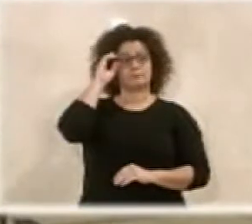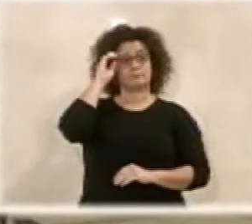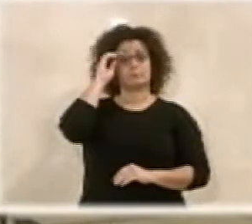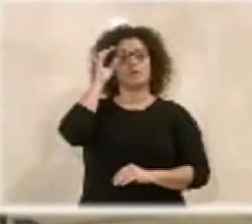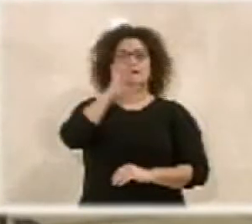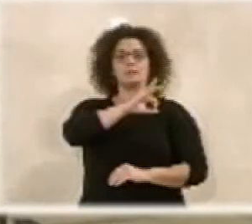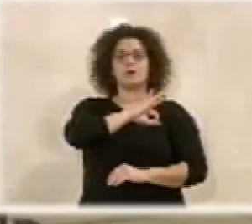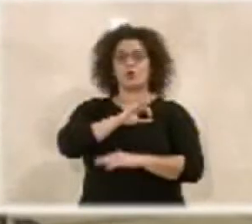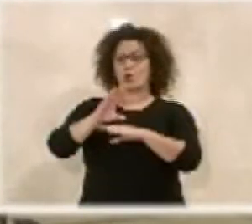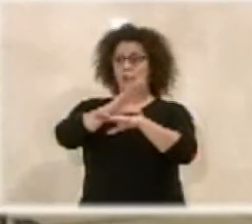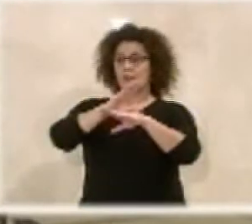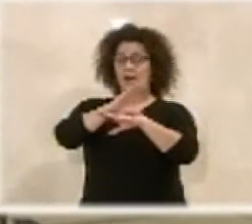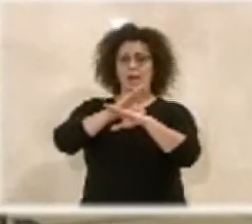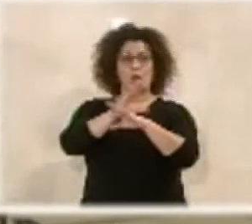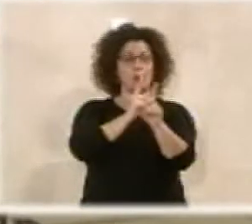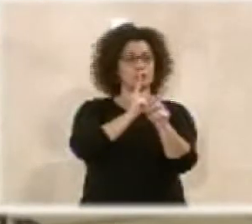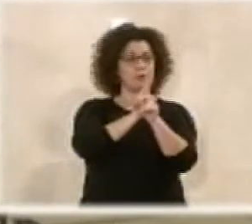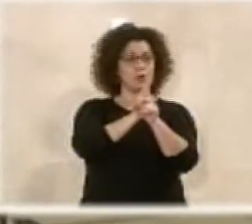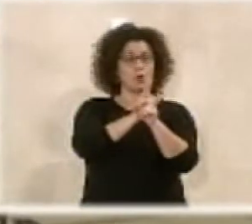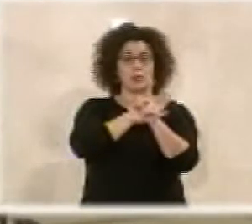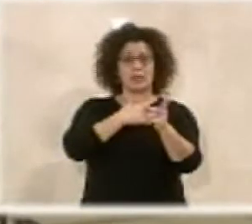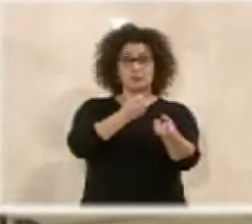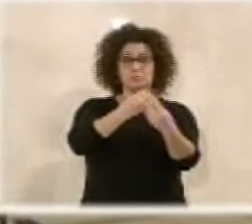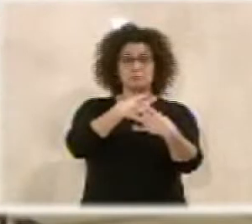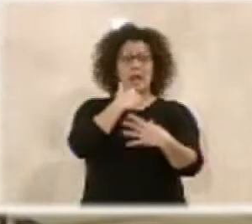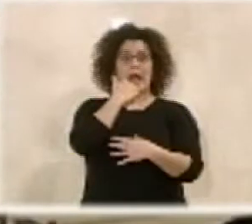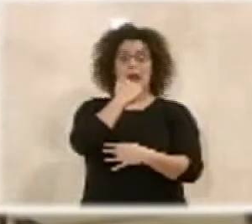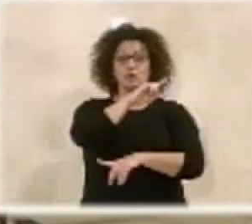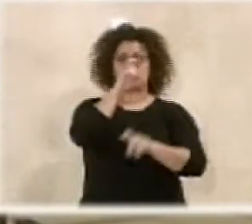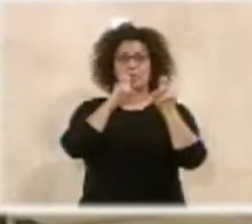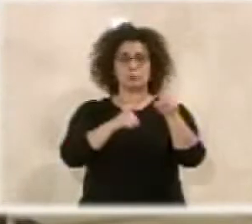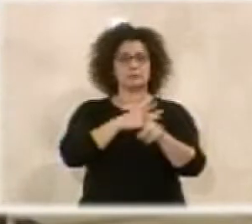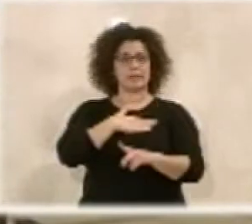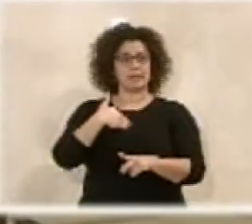Señores concejales de la oposición, ¿quieren plantear algún ruego, alguna pregunta?